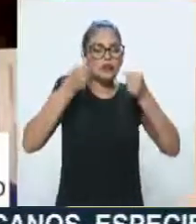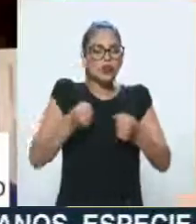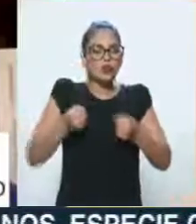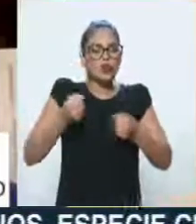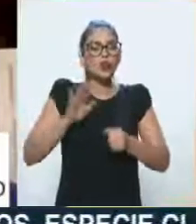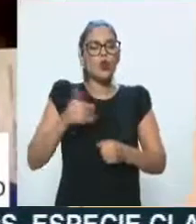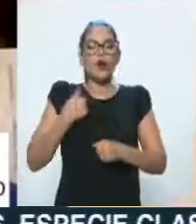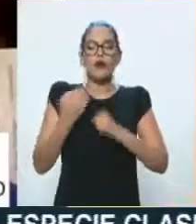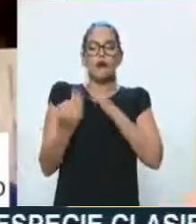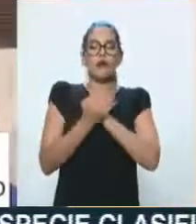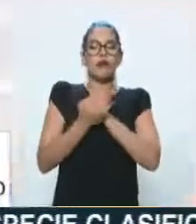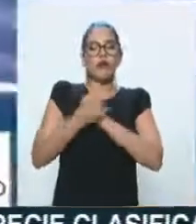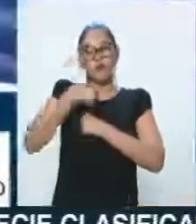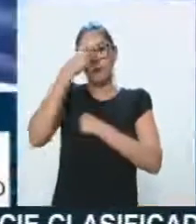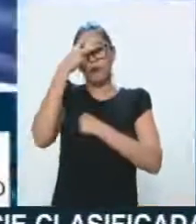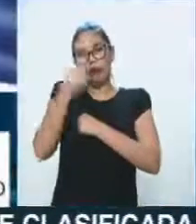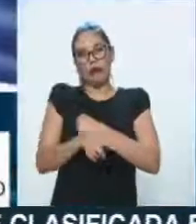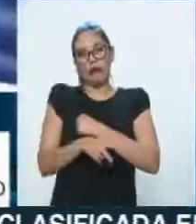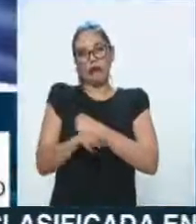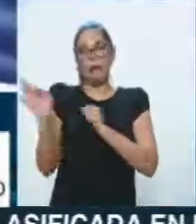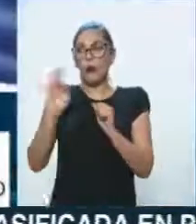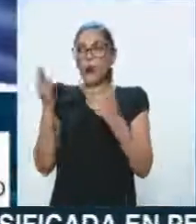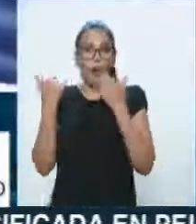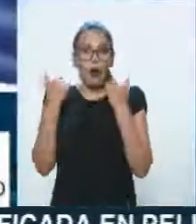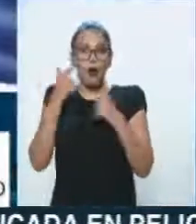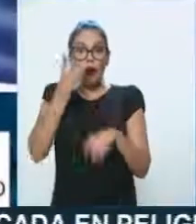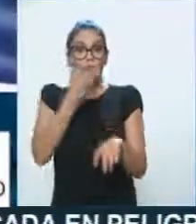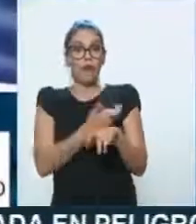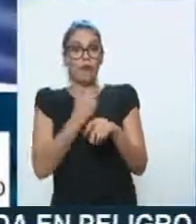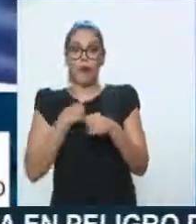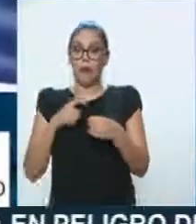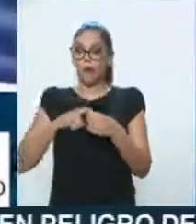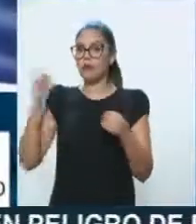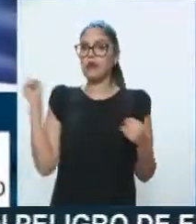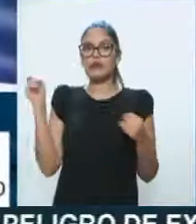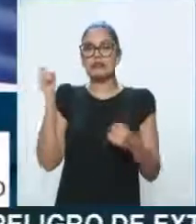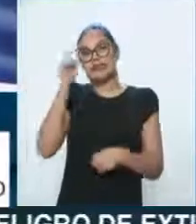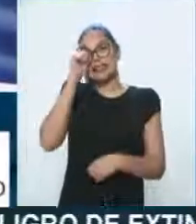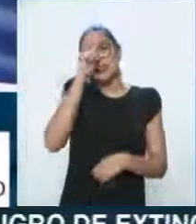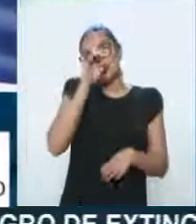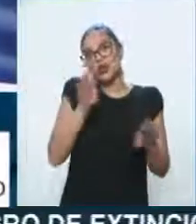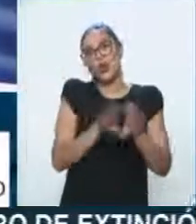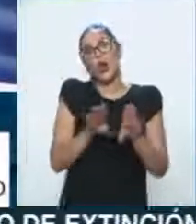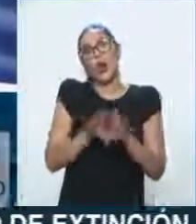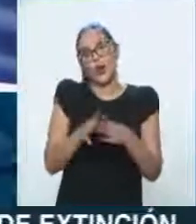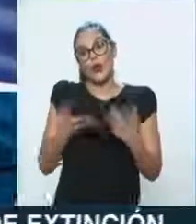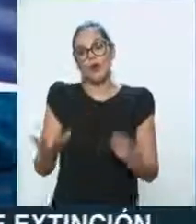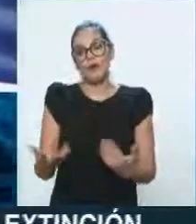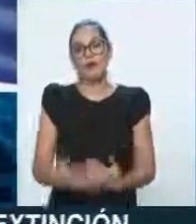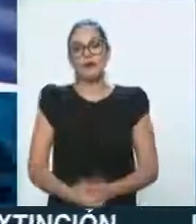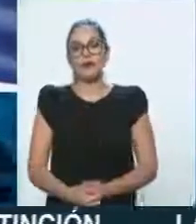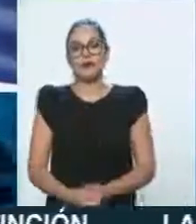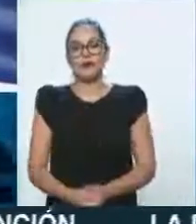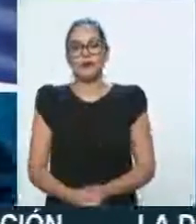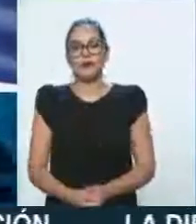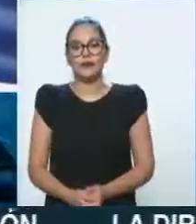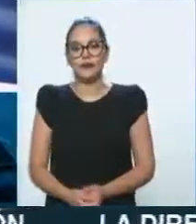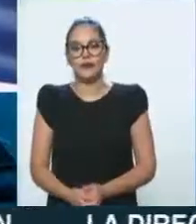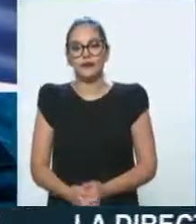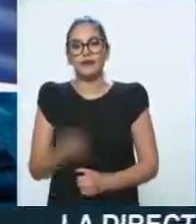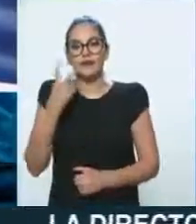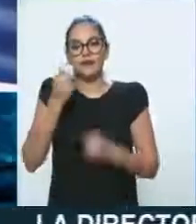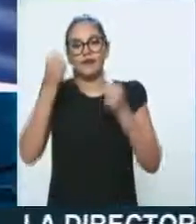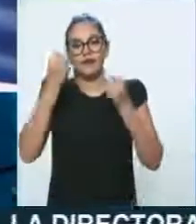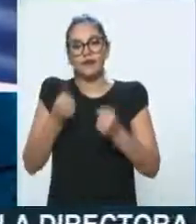de seguro que no tendríamos si Estados Unidos se hubiera salido del Telecan en el 2017. Ahí está una garantía